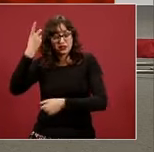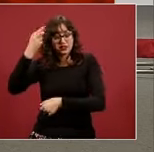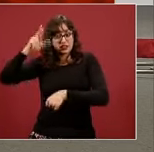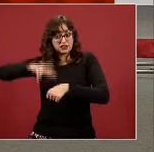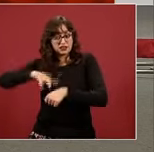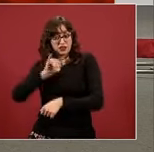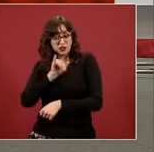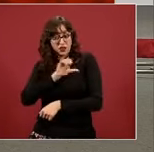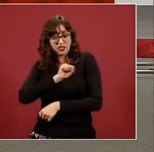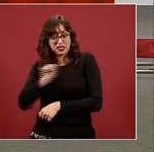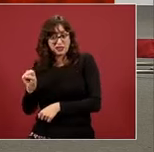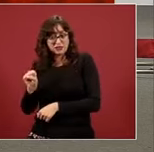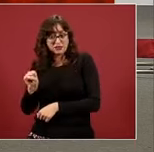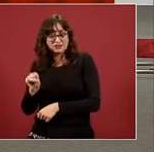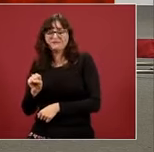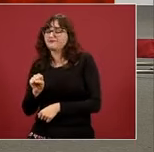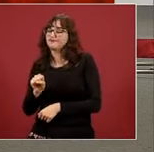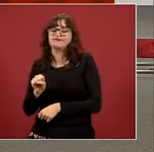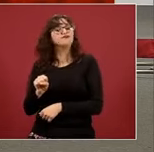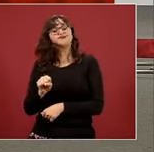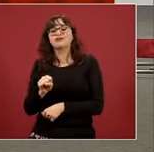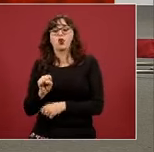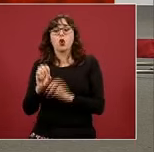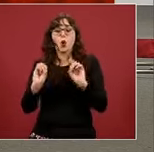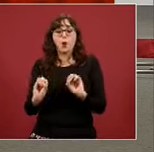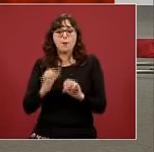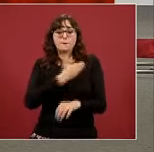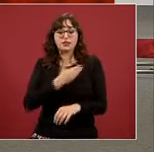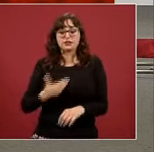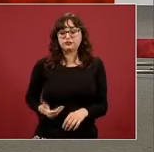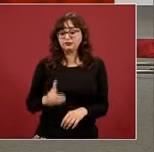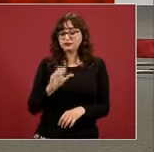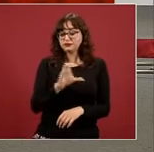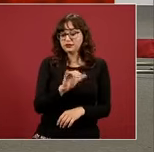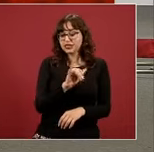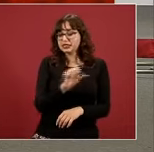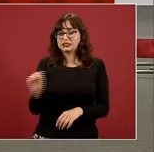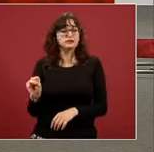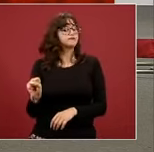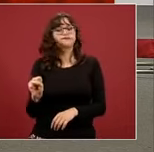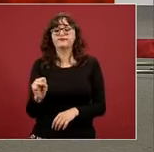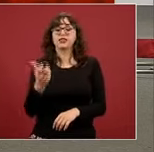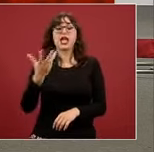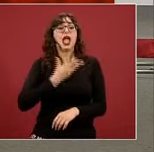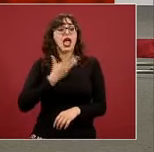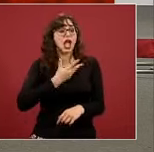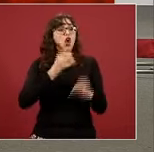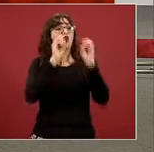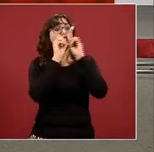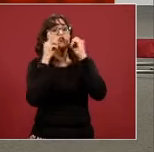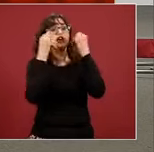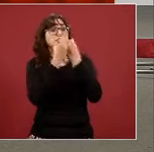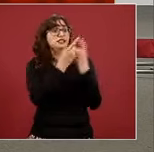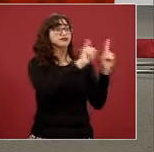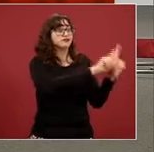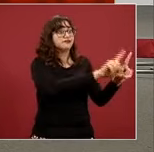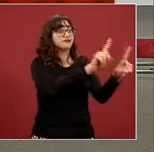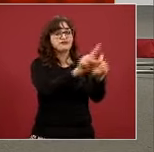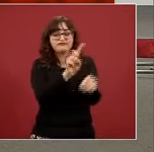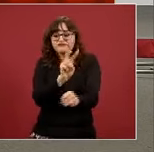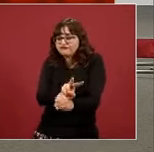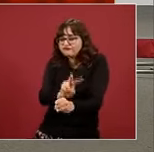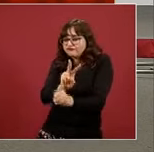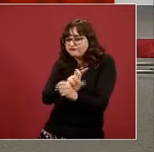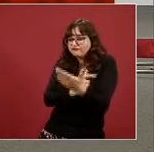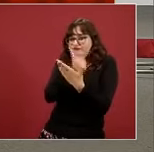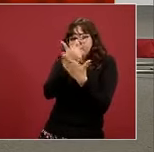Social o como presidente de la CIS. Hay organismos que están auditando y a ellos hay que pedirles que